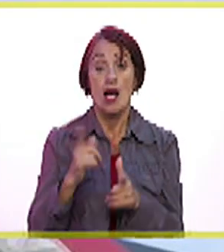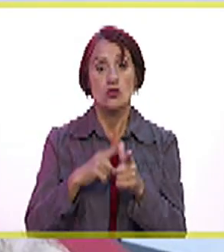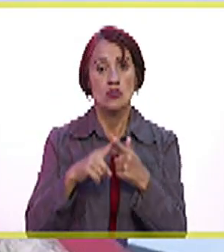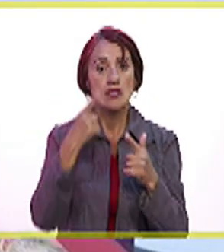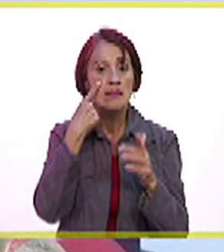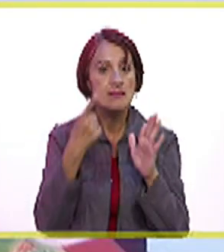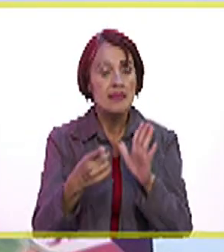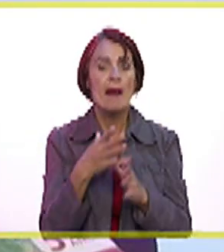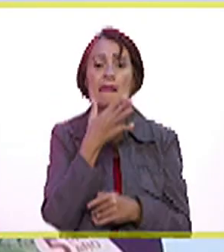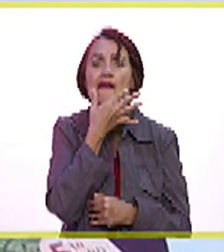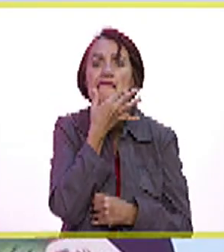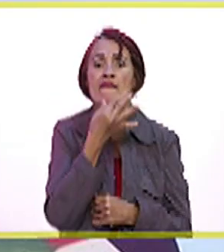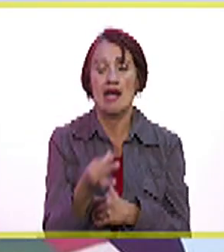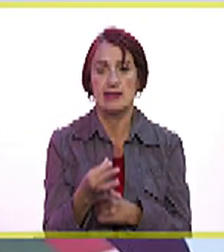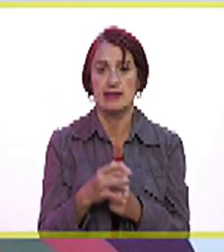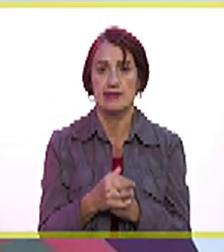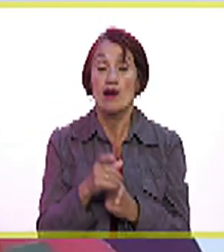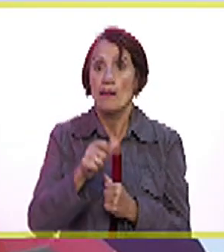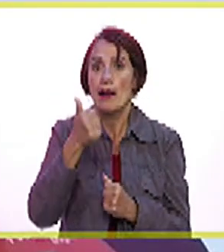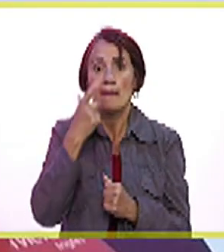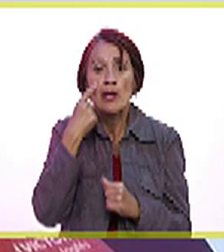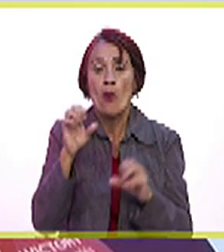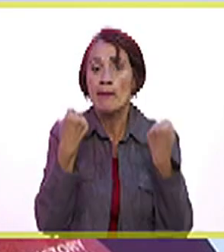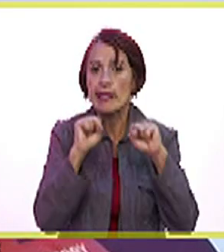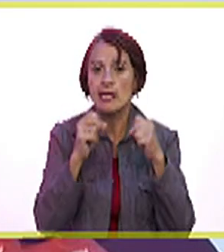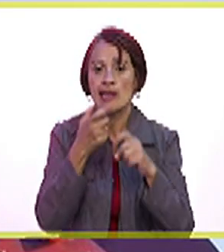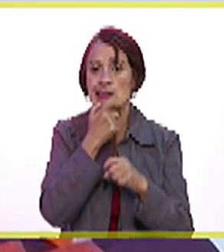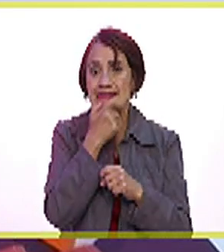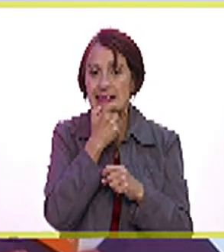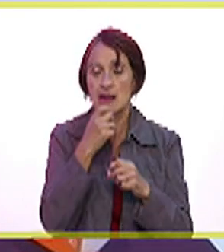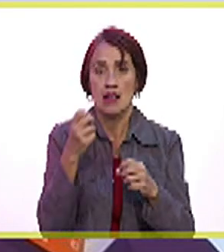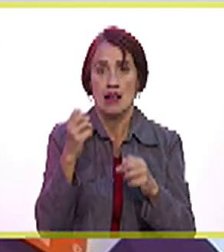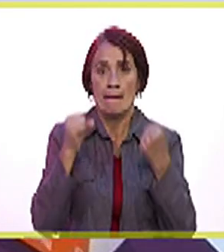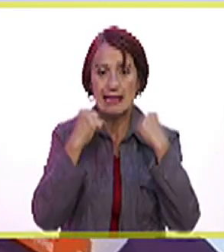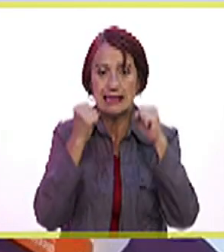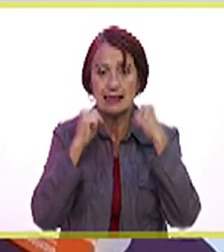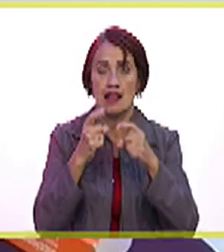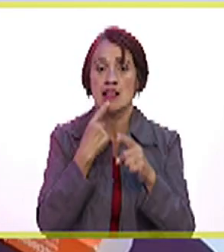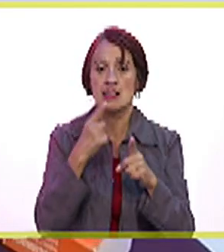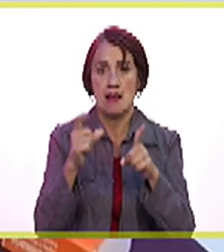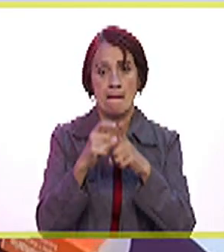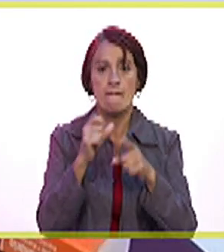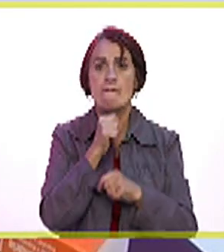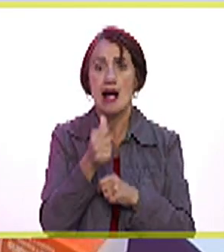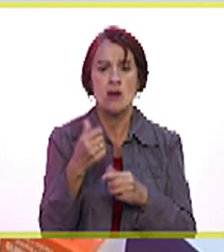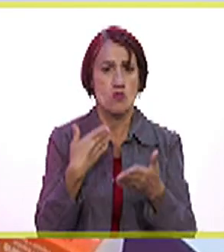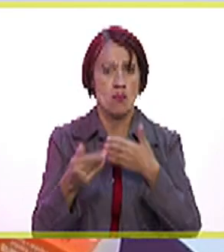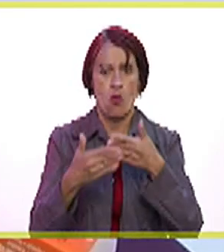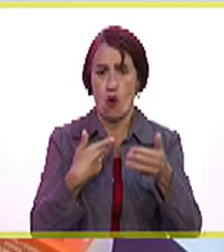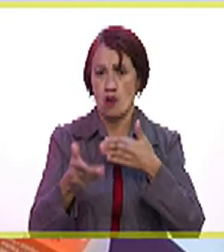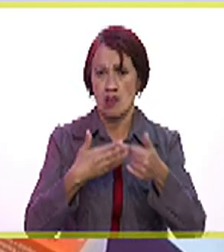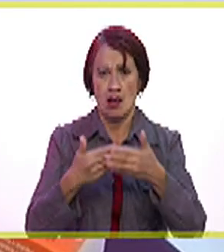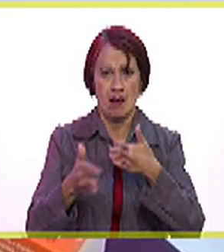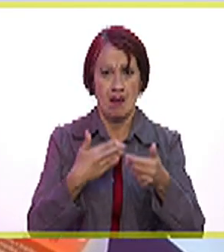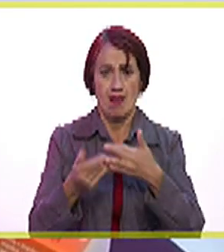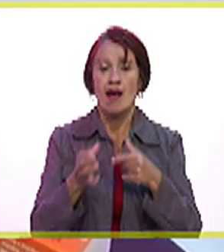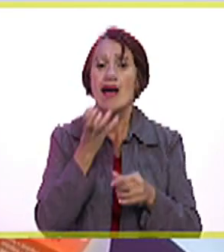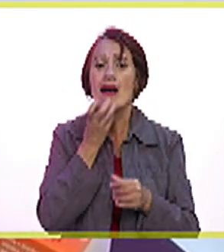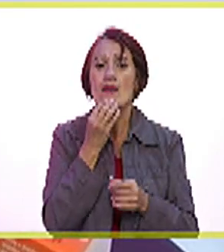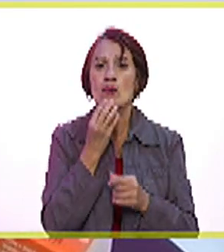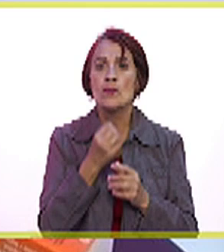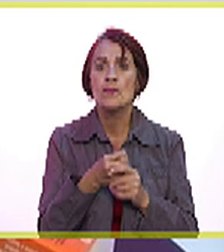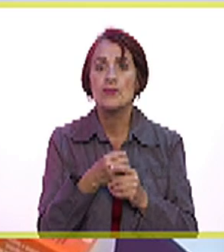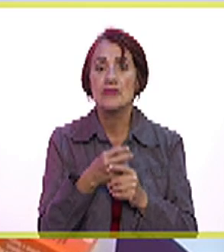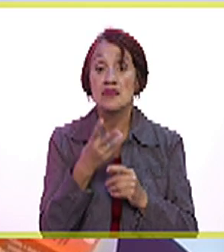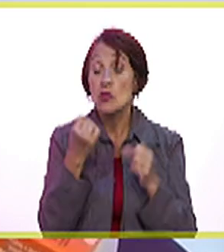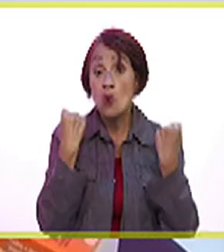a ser muchísimo más difícil. No tengan miedo en practicar y decirlas mal, porque si ni siquiera las practican, nunca van a